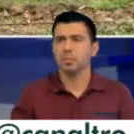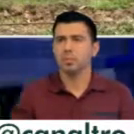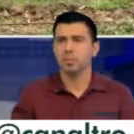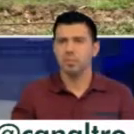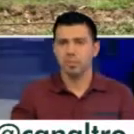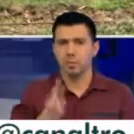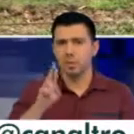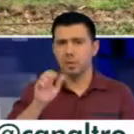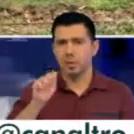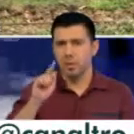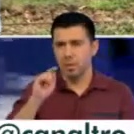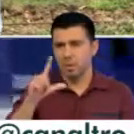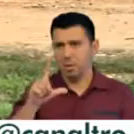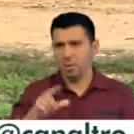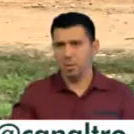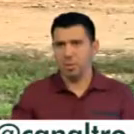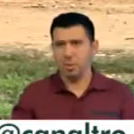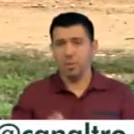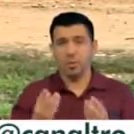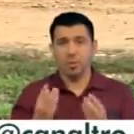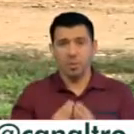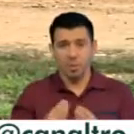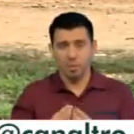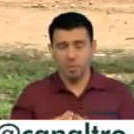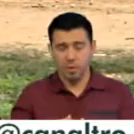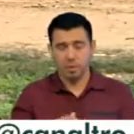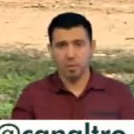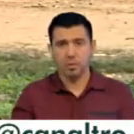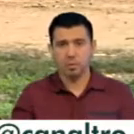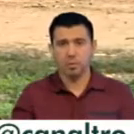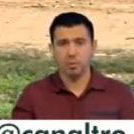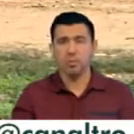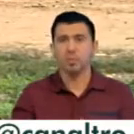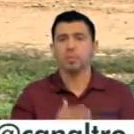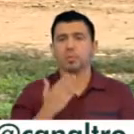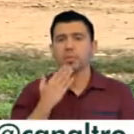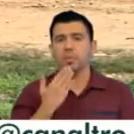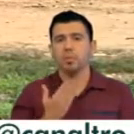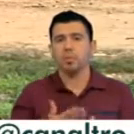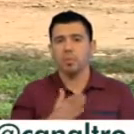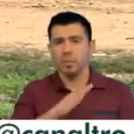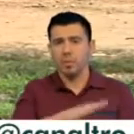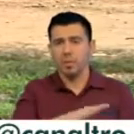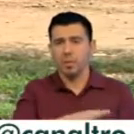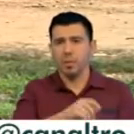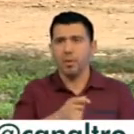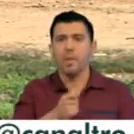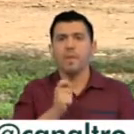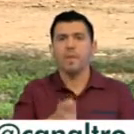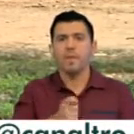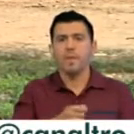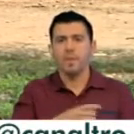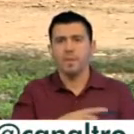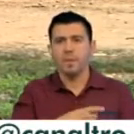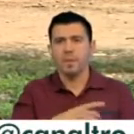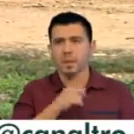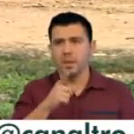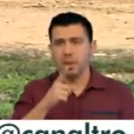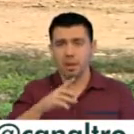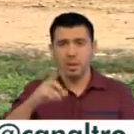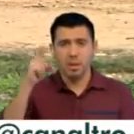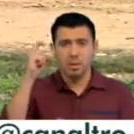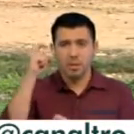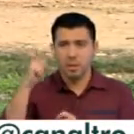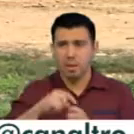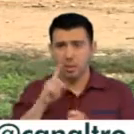Raúl. Compañeros y televidentes, muy buenas tardes. Pues este operativo fue realizado en conjunto entre la Fiscalía y el Ejército Nacional,